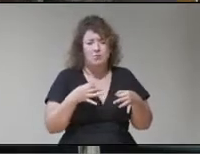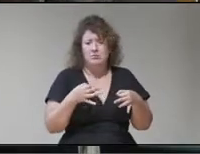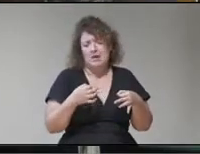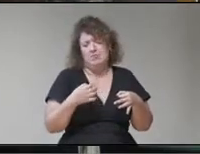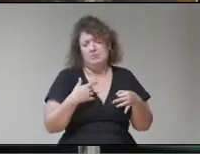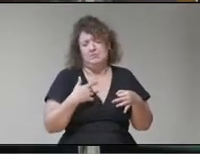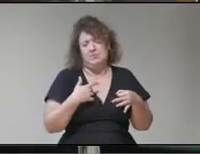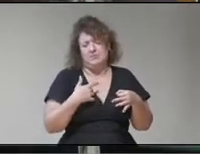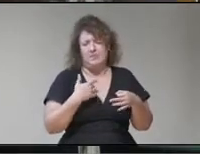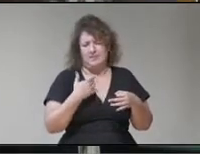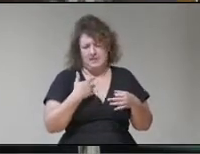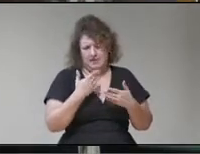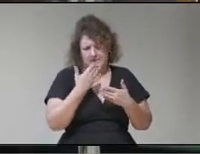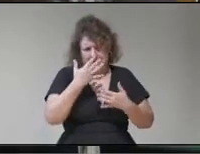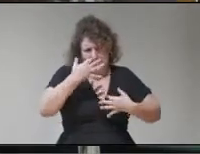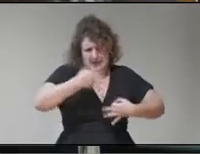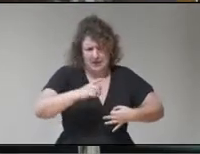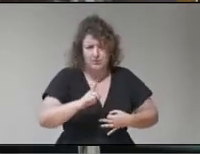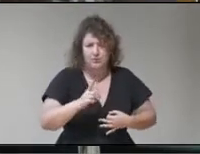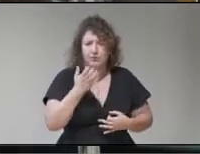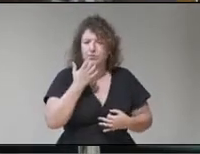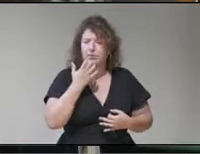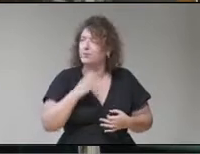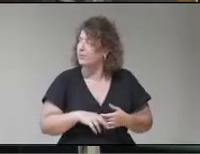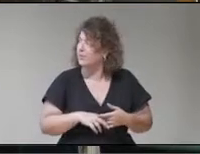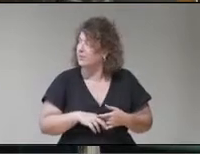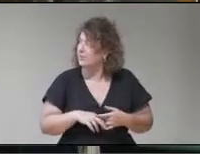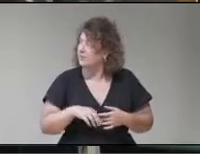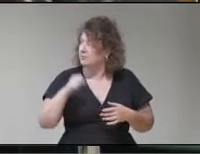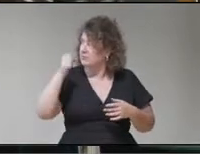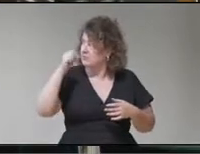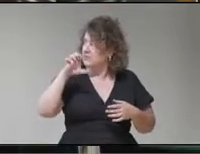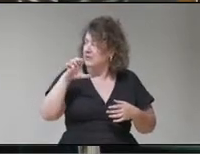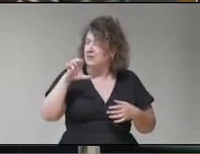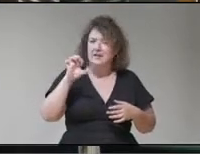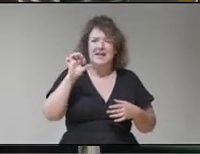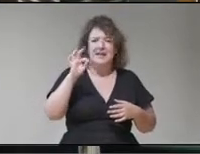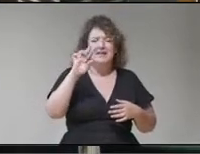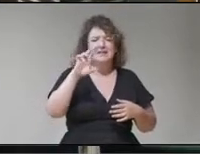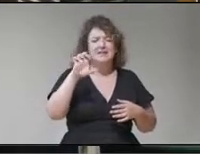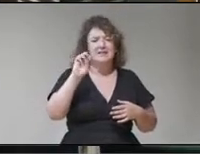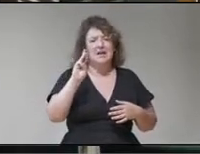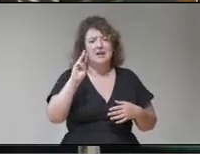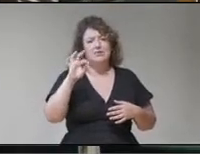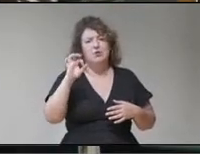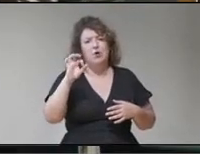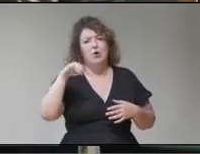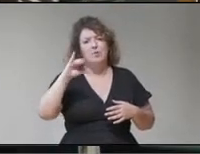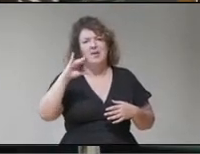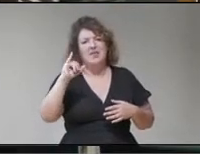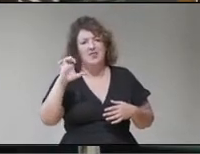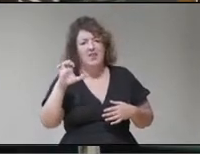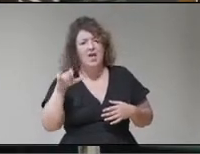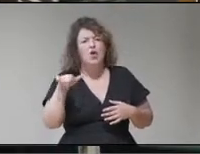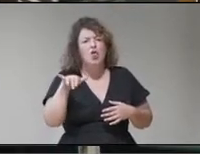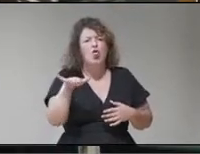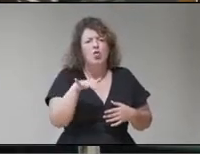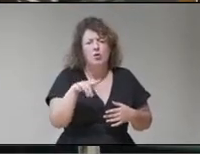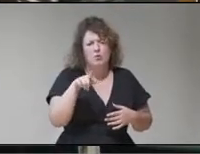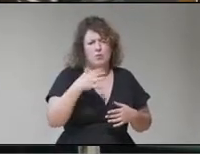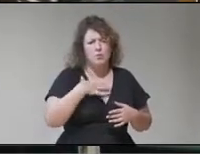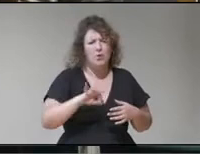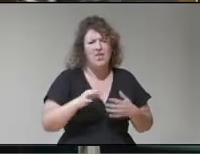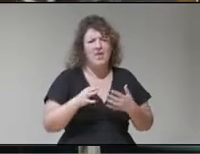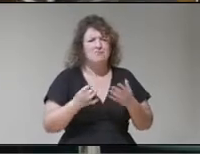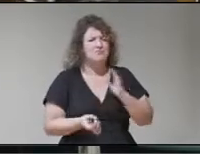inverosímiles. Vamos a ver, Rhodococcus, Streptomyces. ¿Cuándo jamás de la vida vimos ninguno de esos bichos